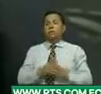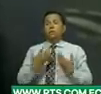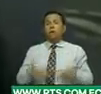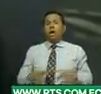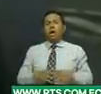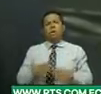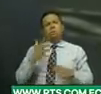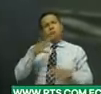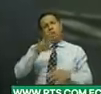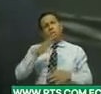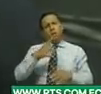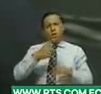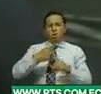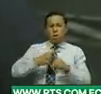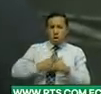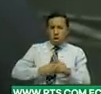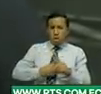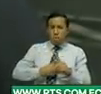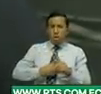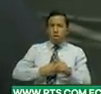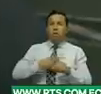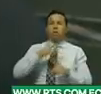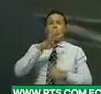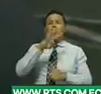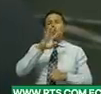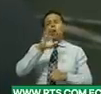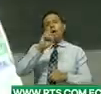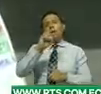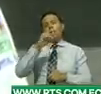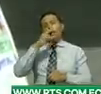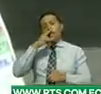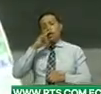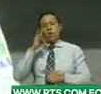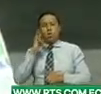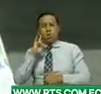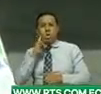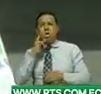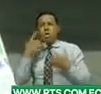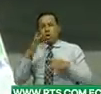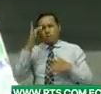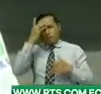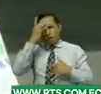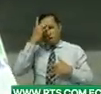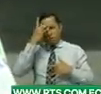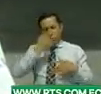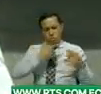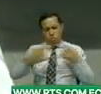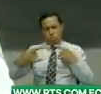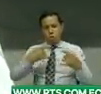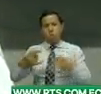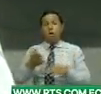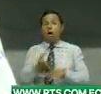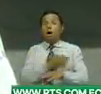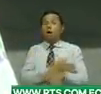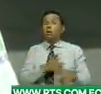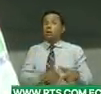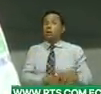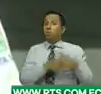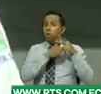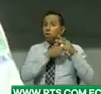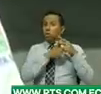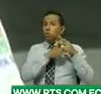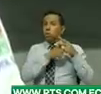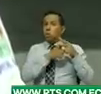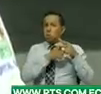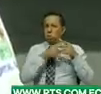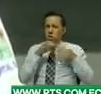alrededor del mes 40 pacientes pediátricos mensuales con COVID. Desde que comenzó la pandemia, ¿verdad?, más o menos hemos